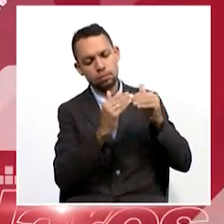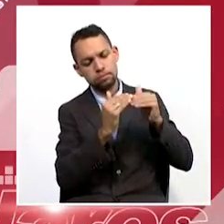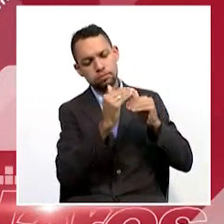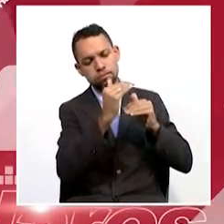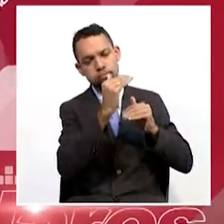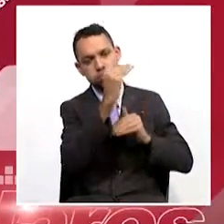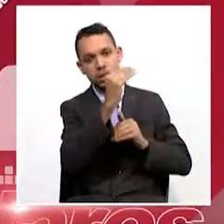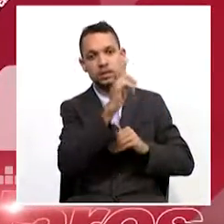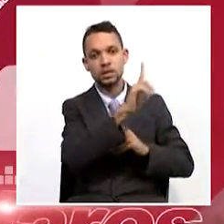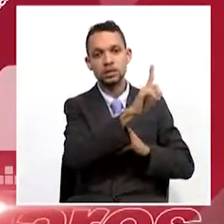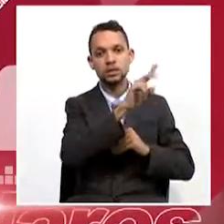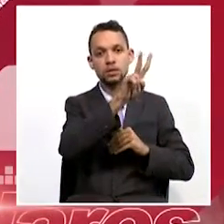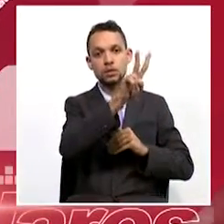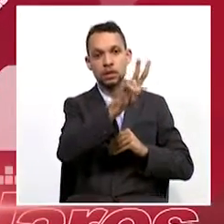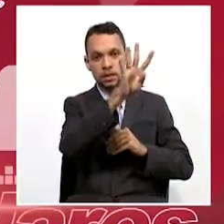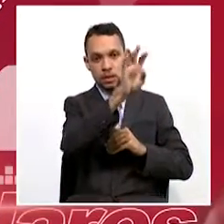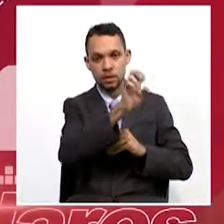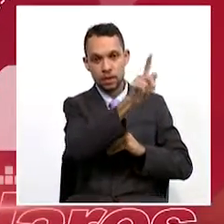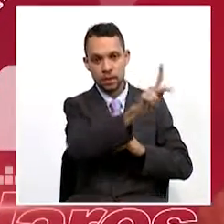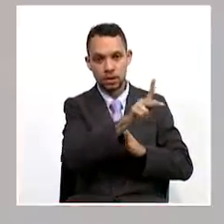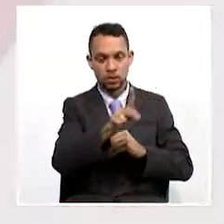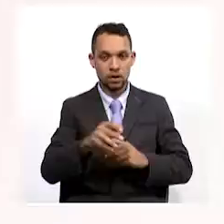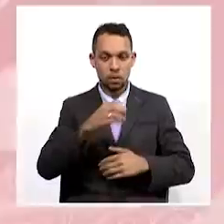superaron las 129 infecciones.